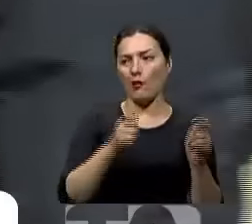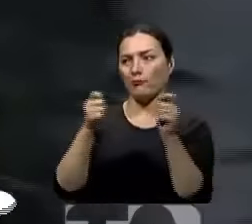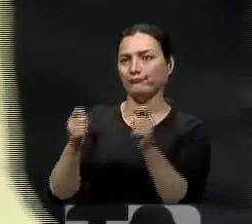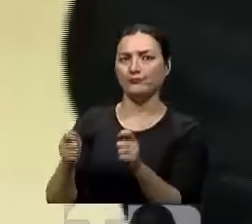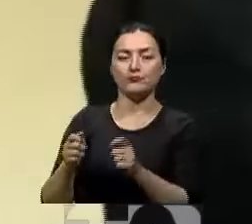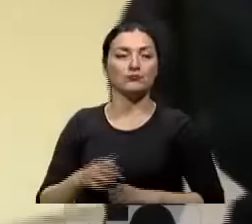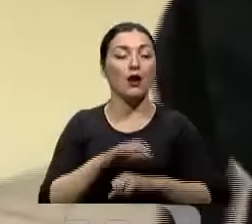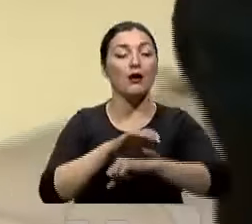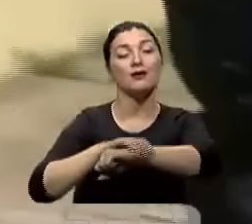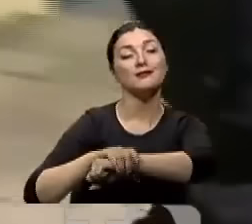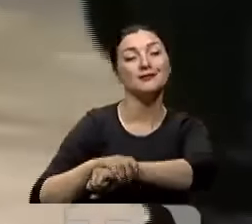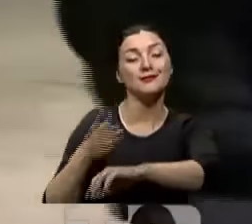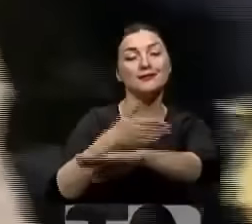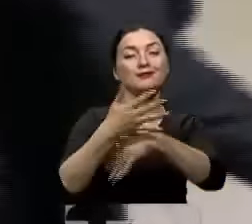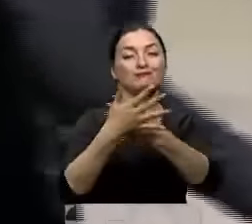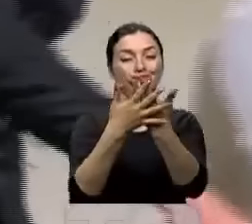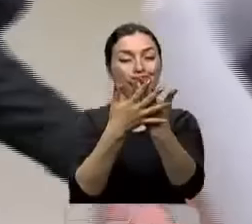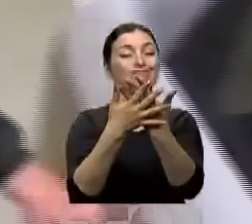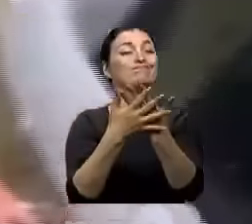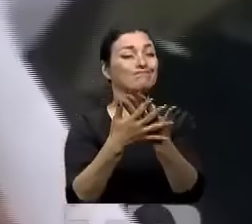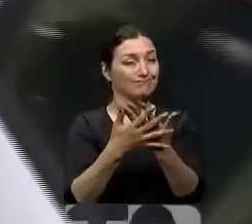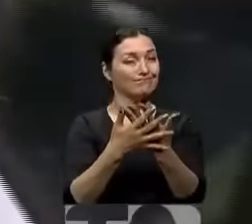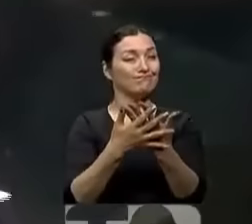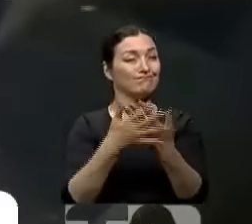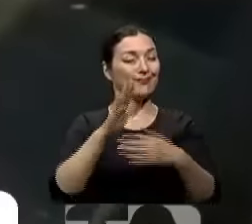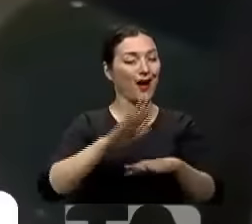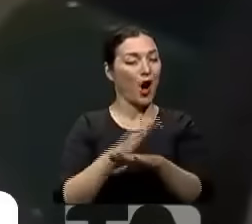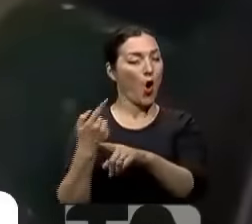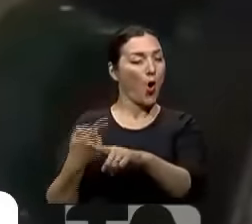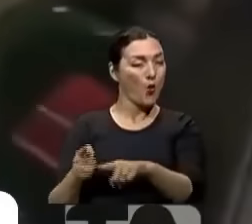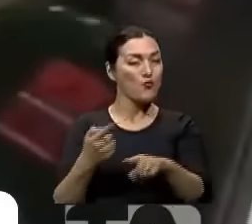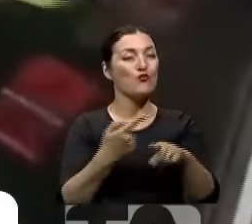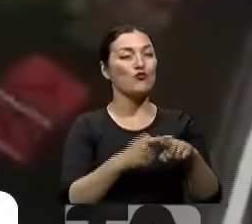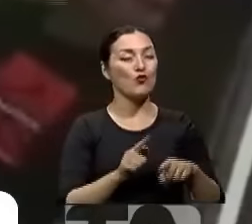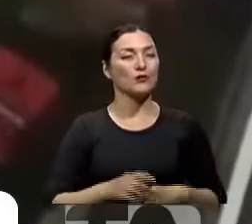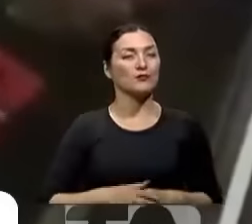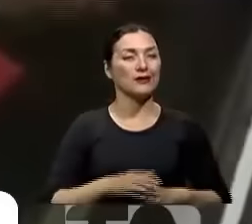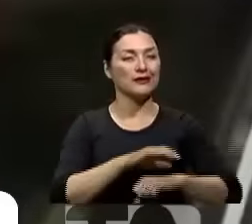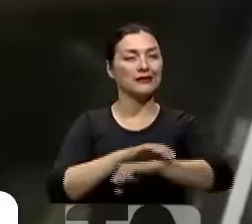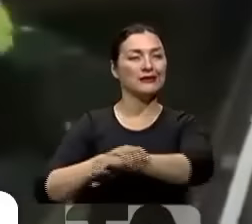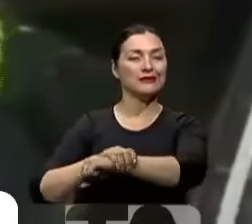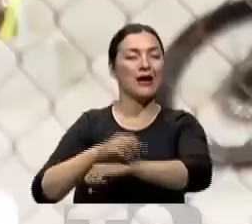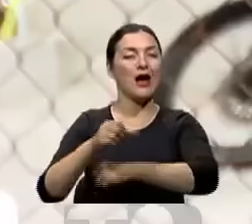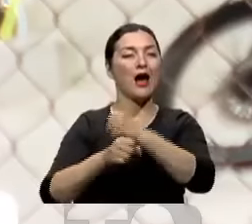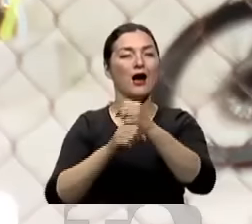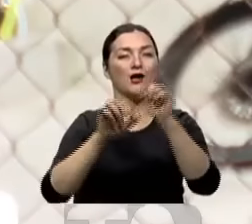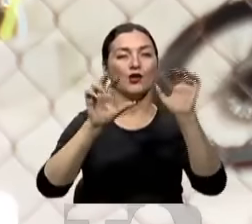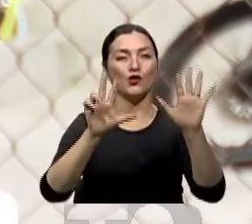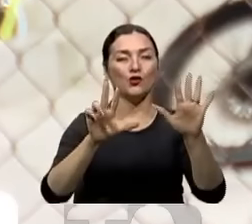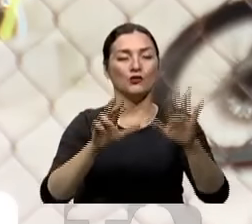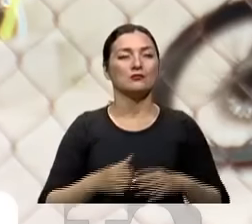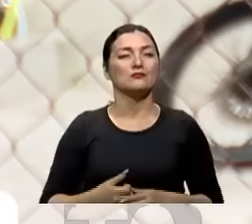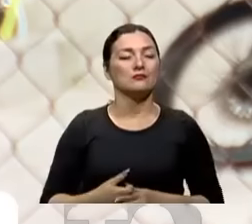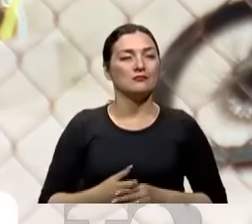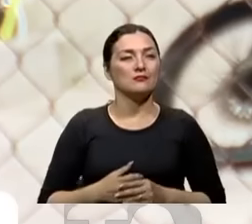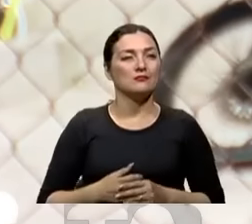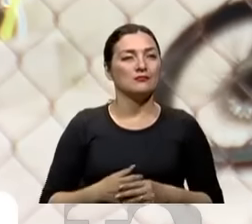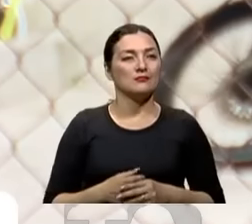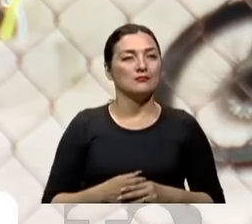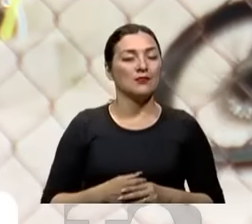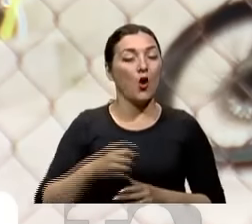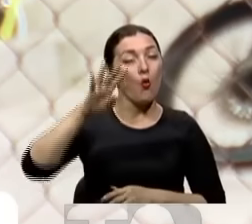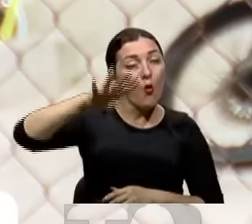los detenidos cuenta con antecedentes penales por distintos delitos y estuvo detenido por 8 años. Aproximadamente unos